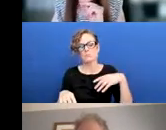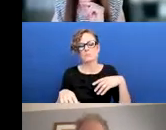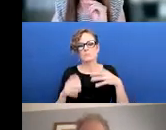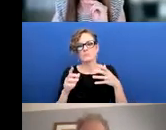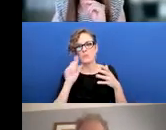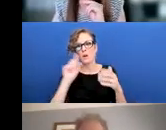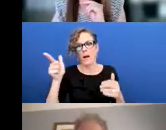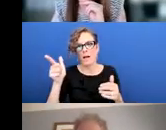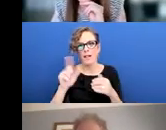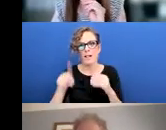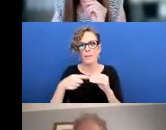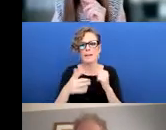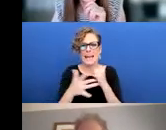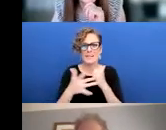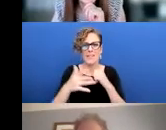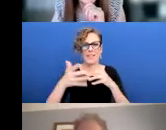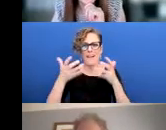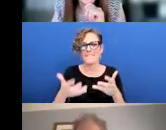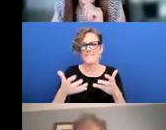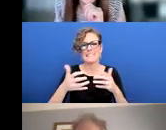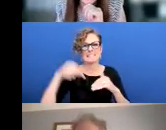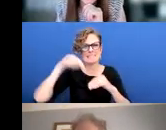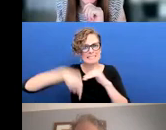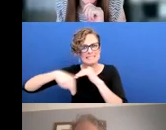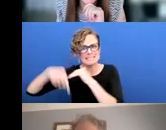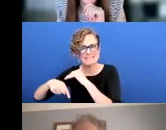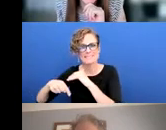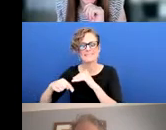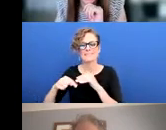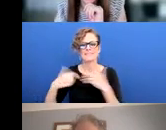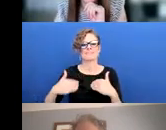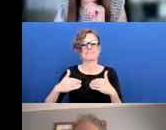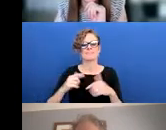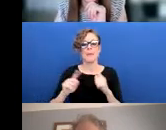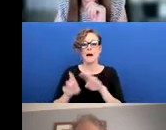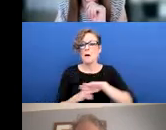tienen algunas preguntas, yo ya tengo mucho rato hablándoles.